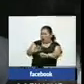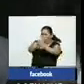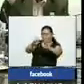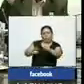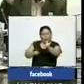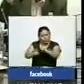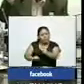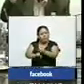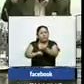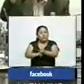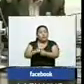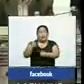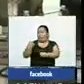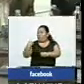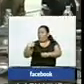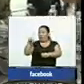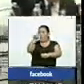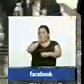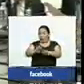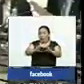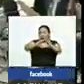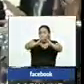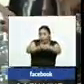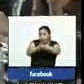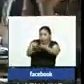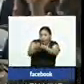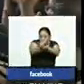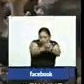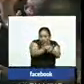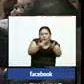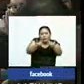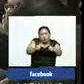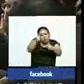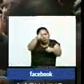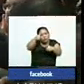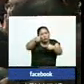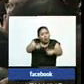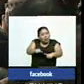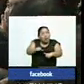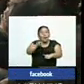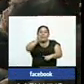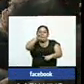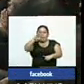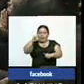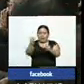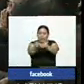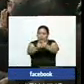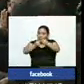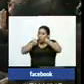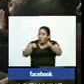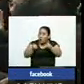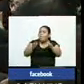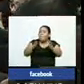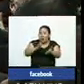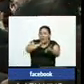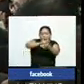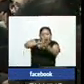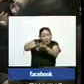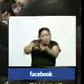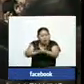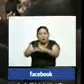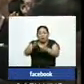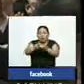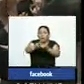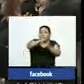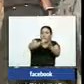apoyaremos. El pasado lunes, la Comisión de Hacienda aprobó un dictamen parcial por más de 30 millones de dólares para financiar la